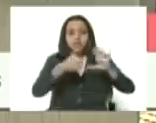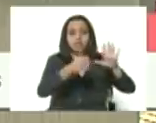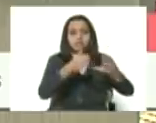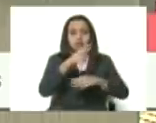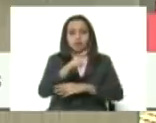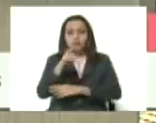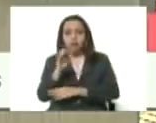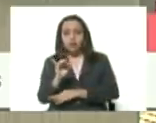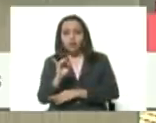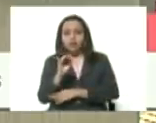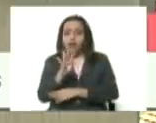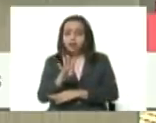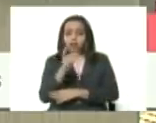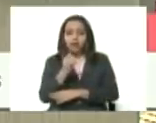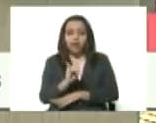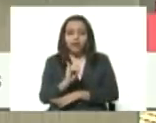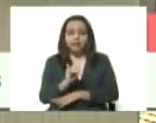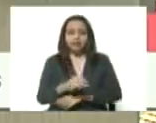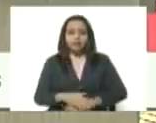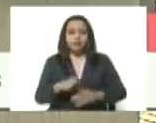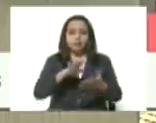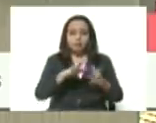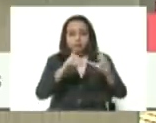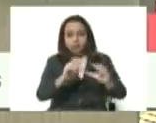624 con síntomas leves y